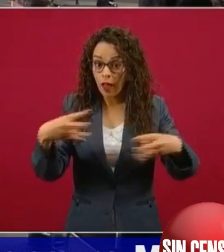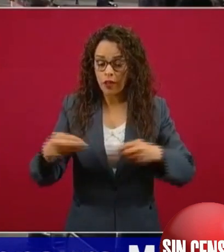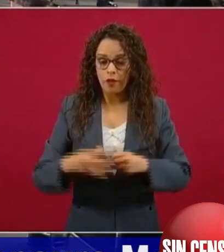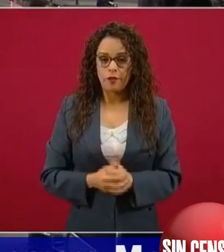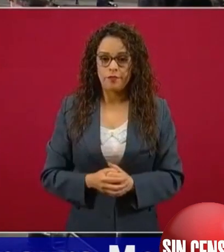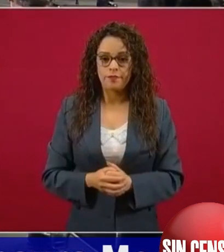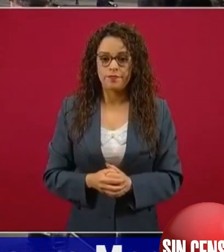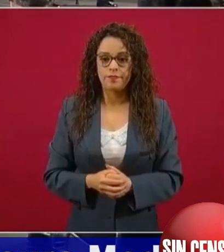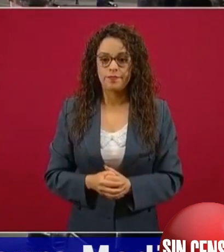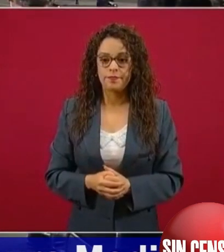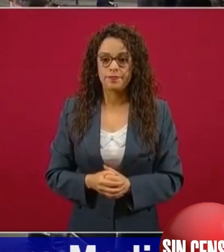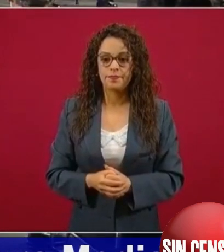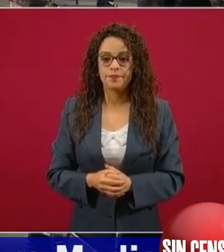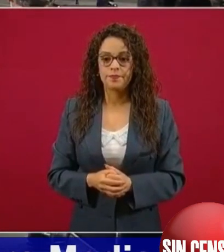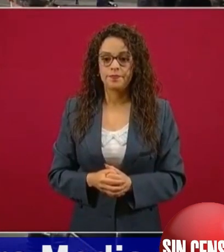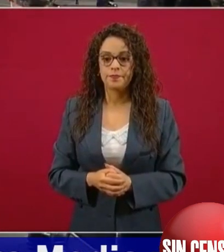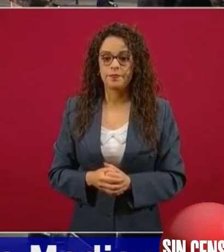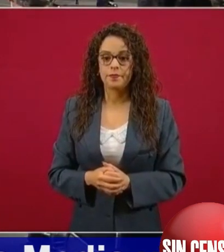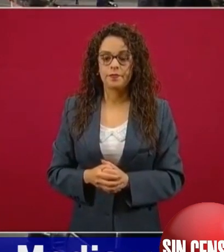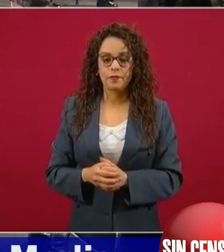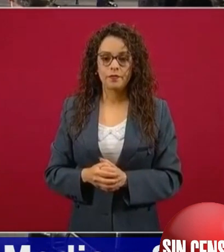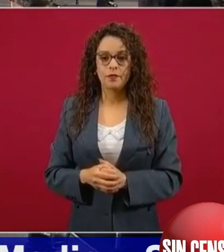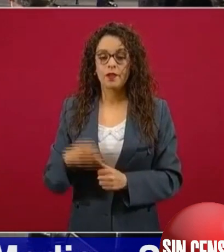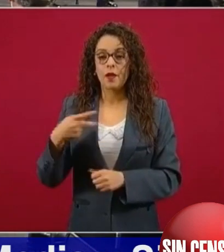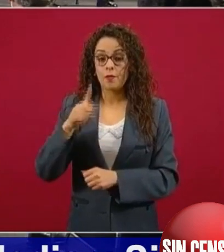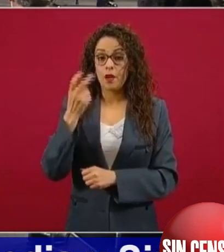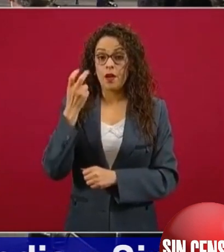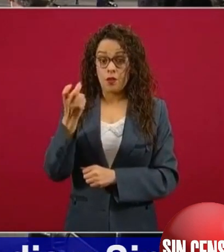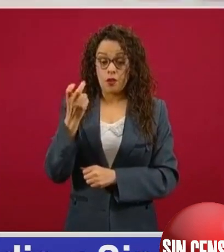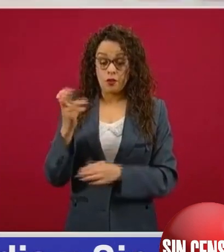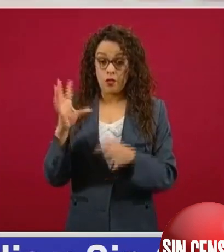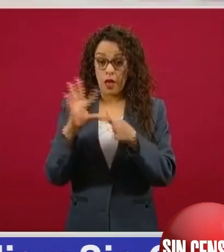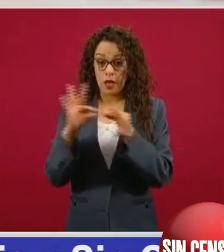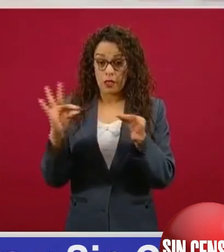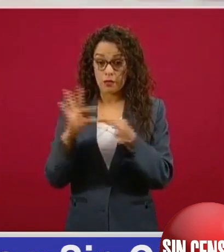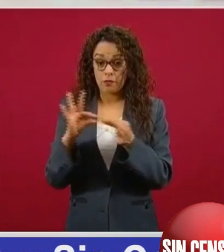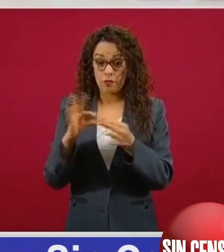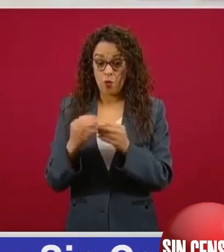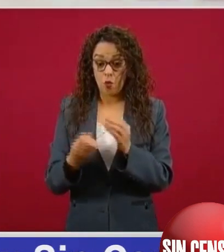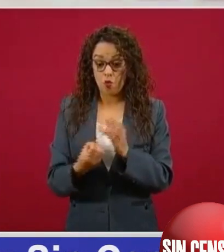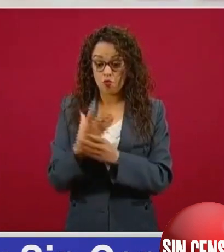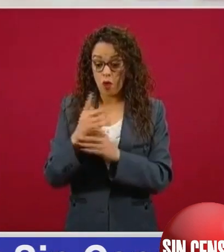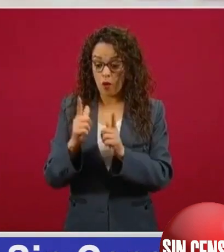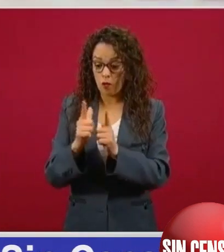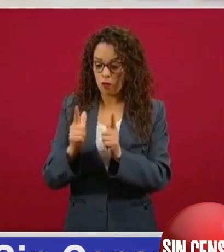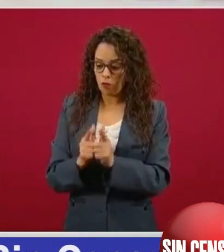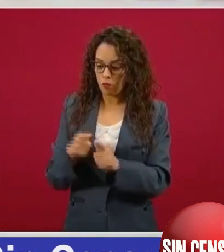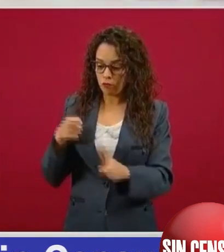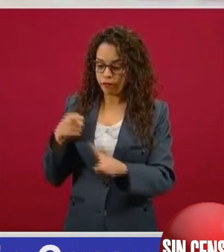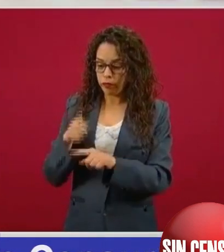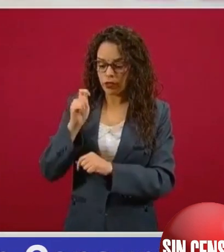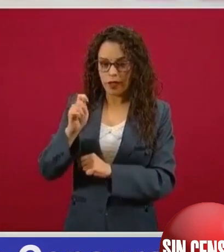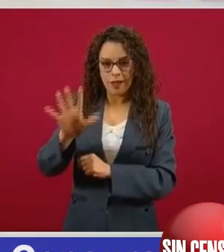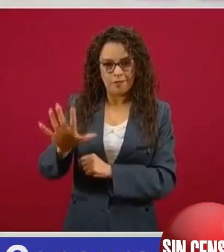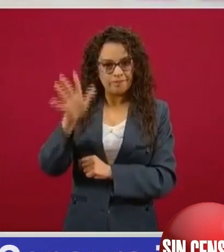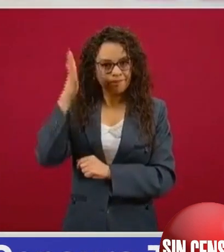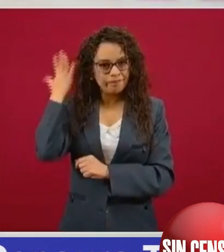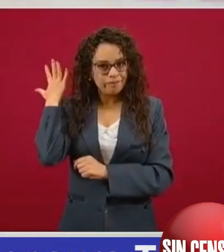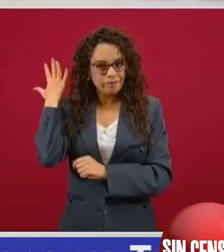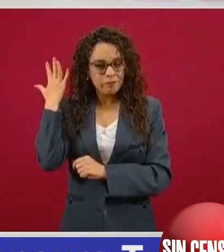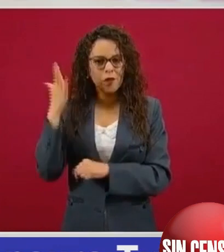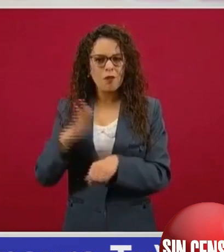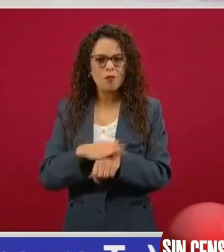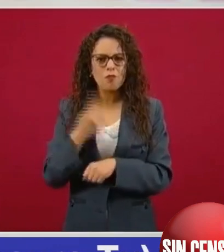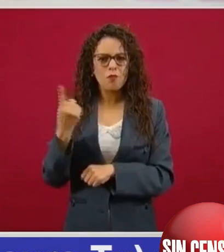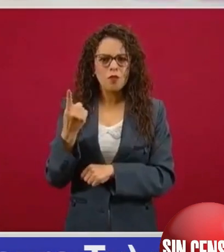Ciertamente podría ocurrir que la explicación de este nuevo segmento de aceleración pudiera ser resultado